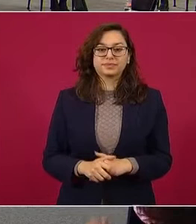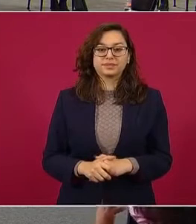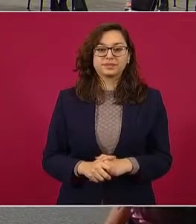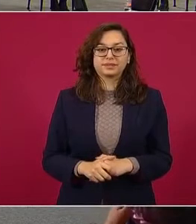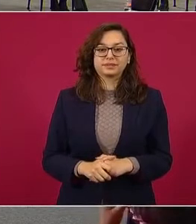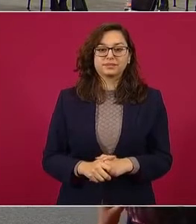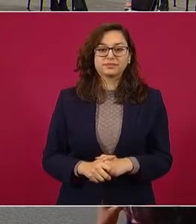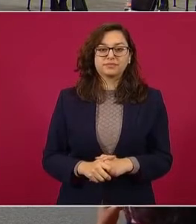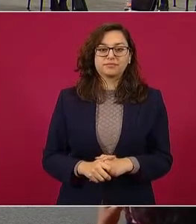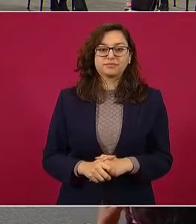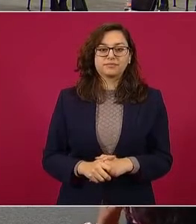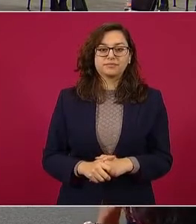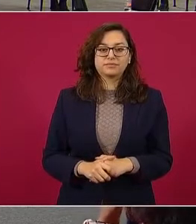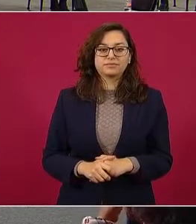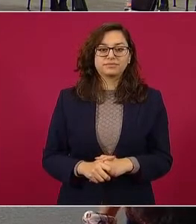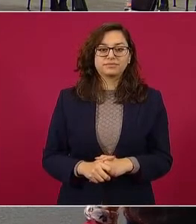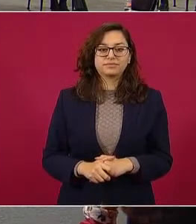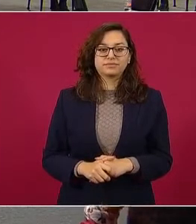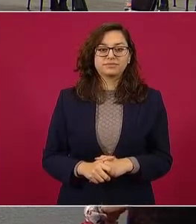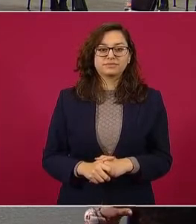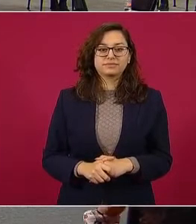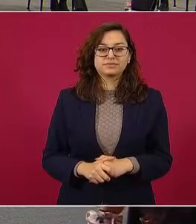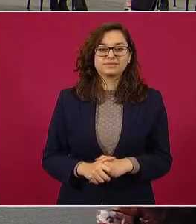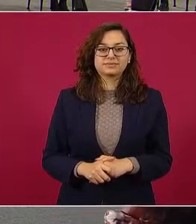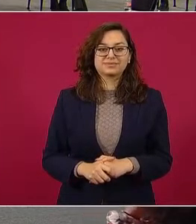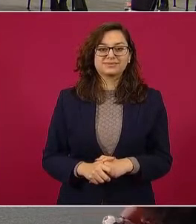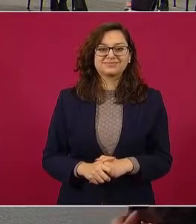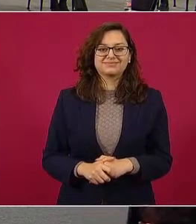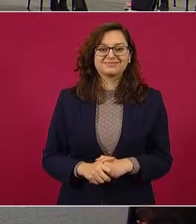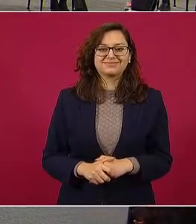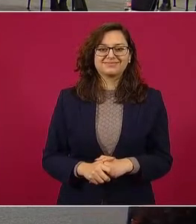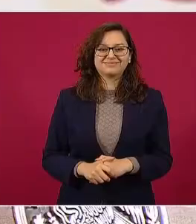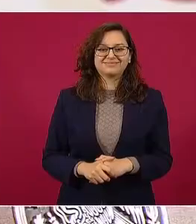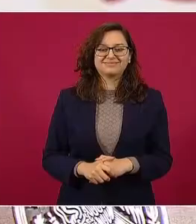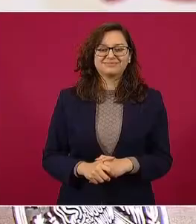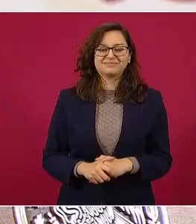Sí. O sea, súbele, no bájale.